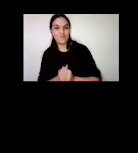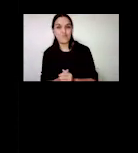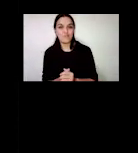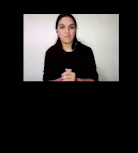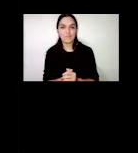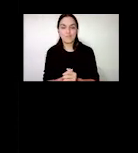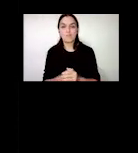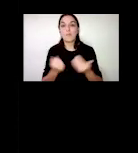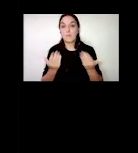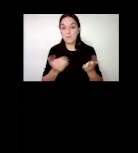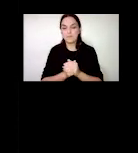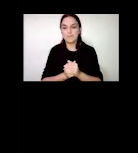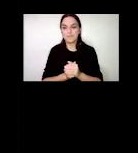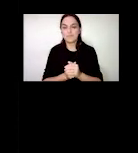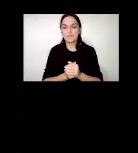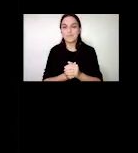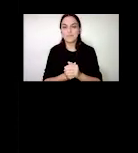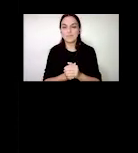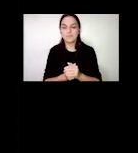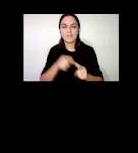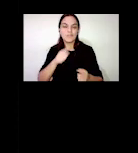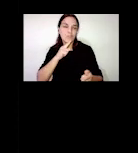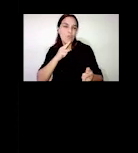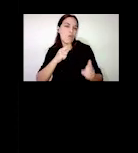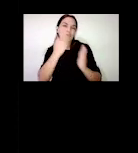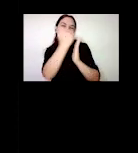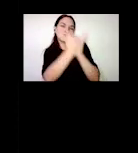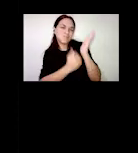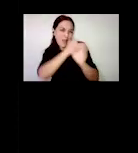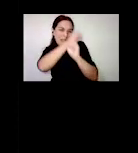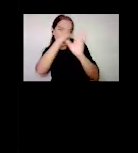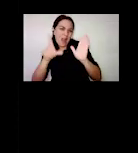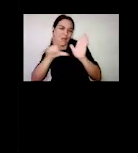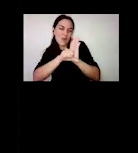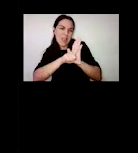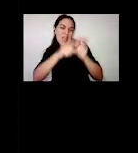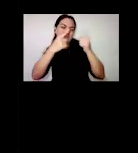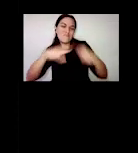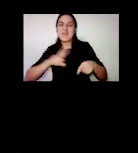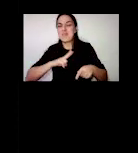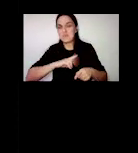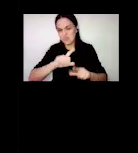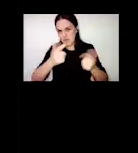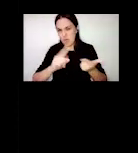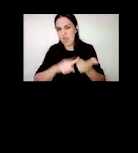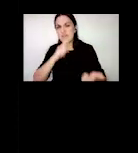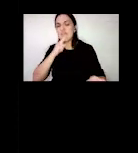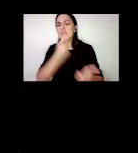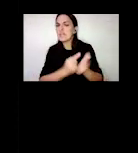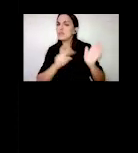Bueno, estos no lo tenemos definidos ni en la Ley de Bienes Personales, ni en el decreto